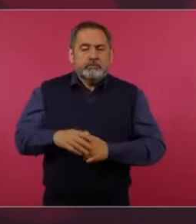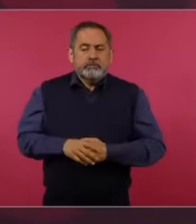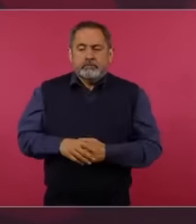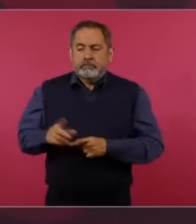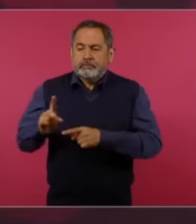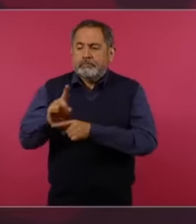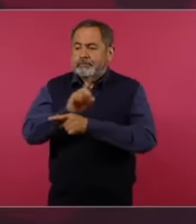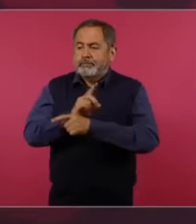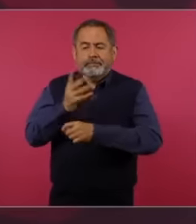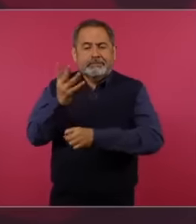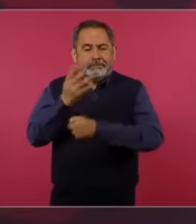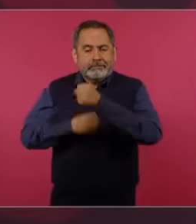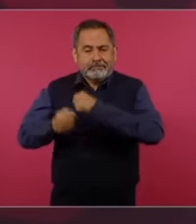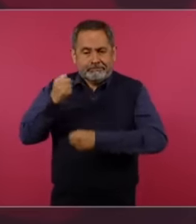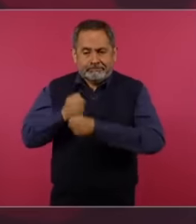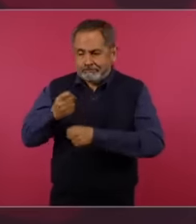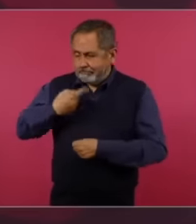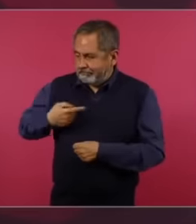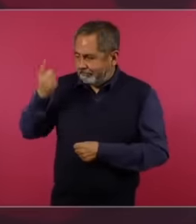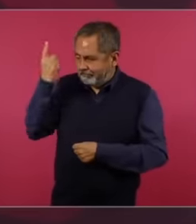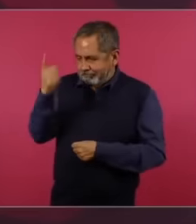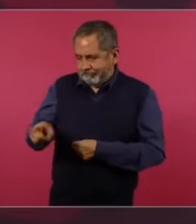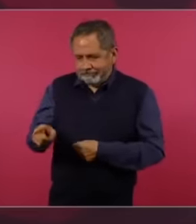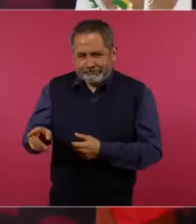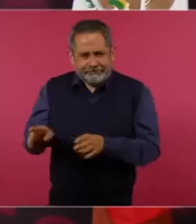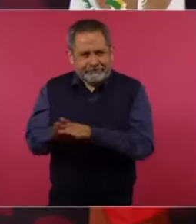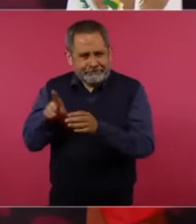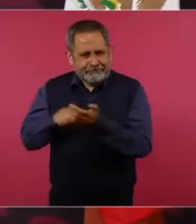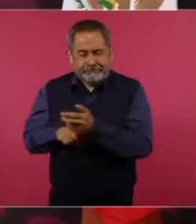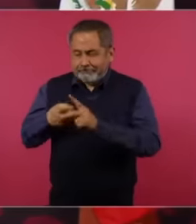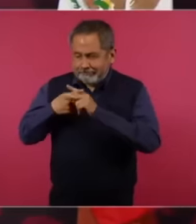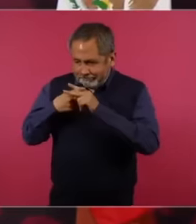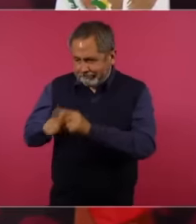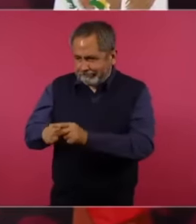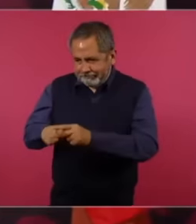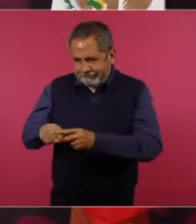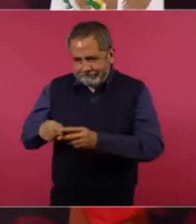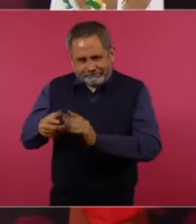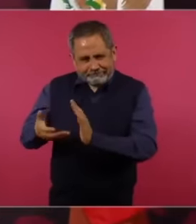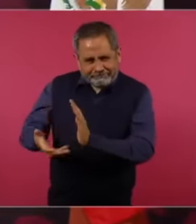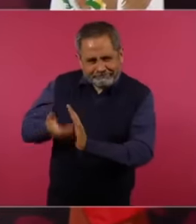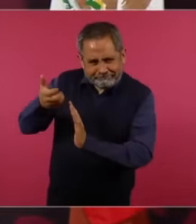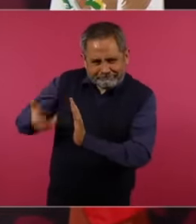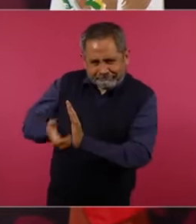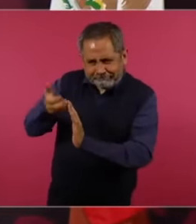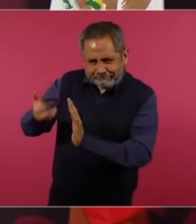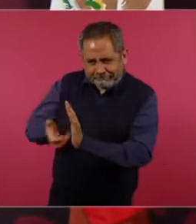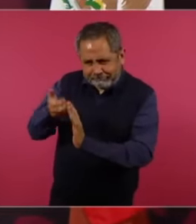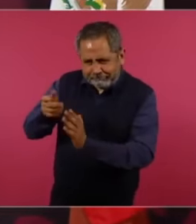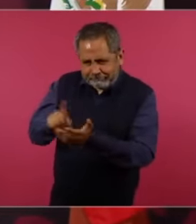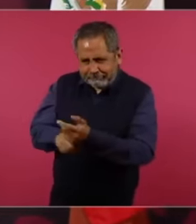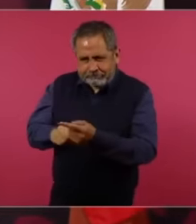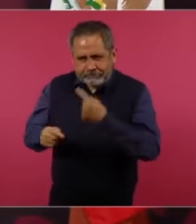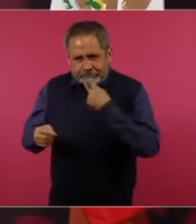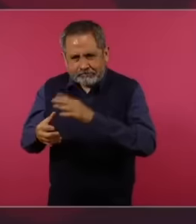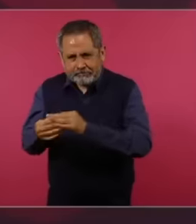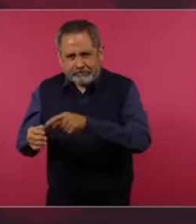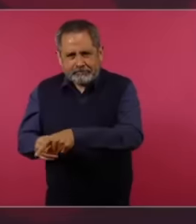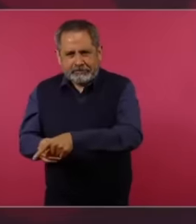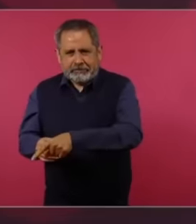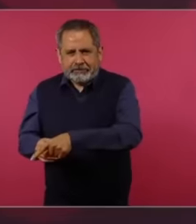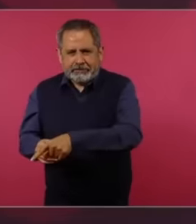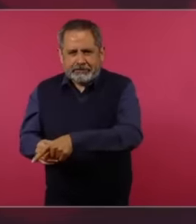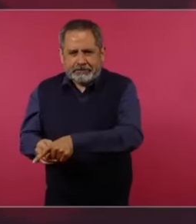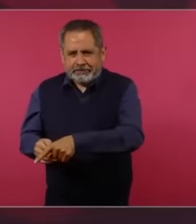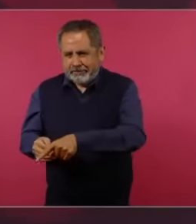desde hace 4 años ordenamos que empezáramos el rescate, con el rescate. Se convocó